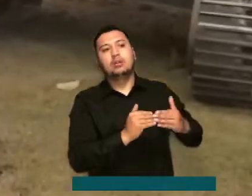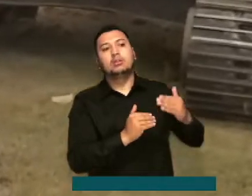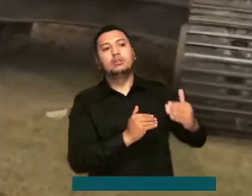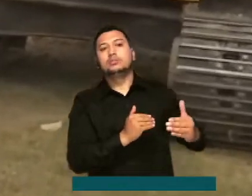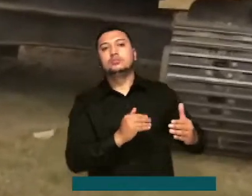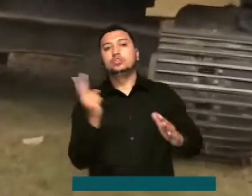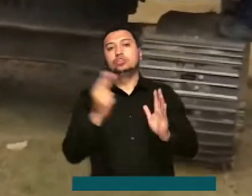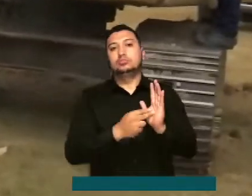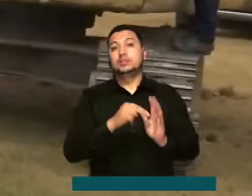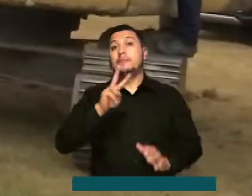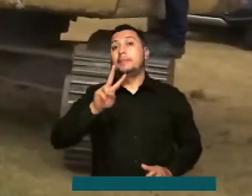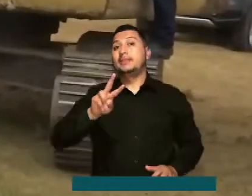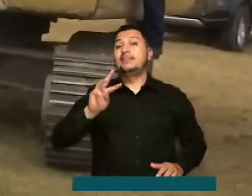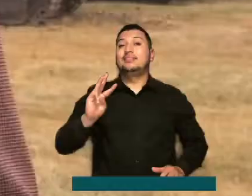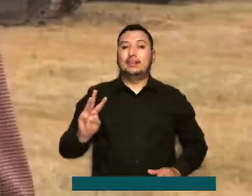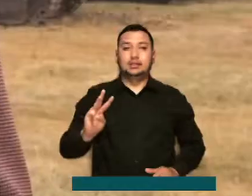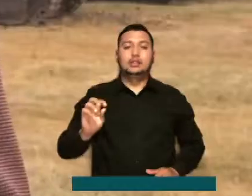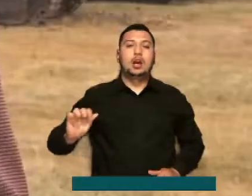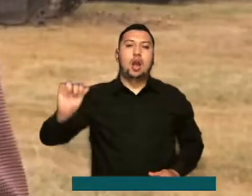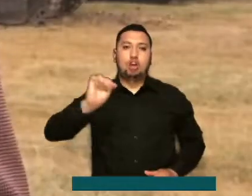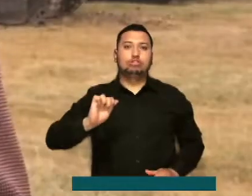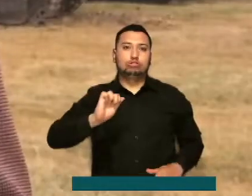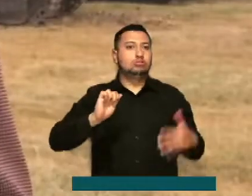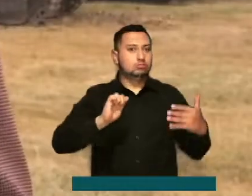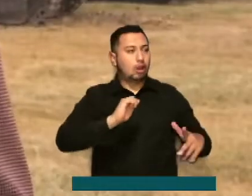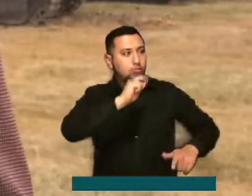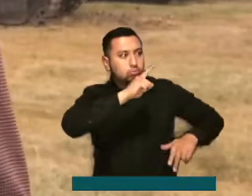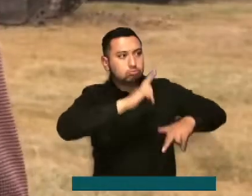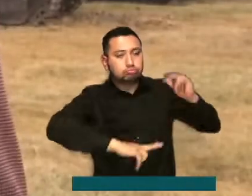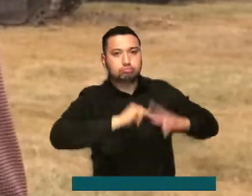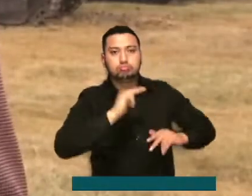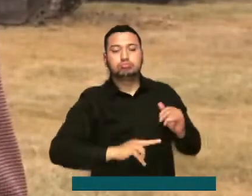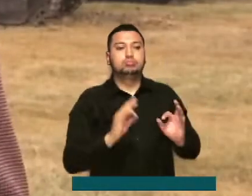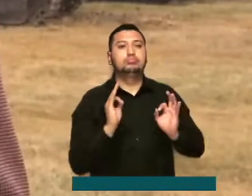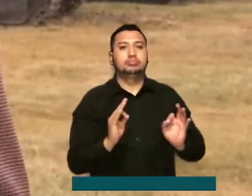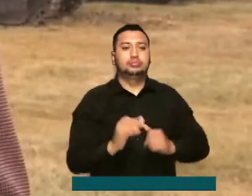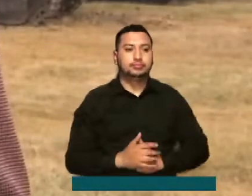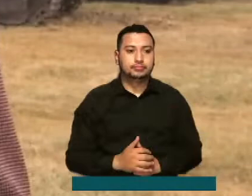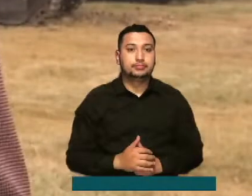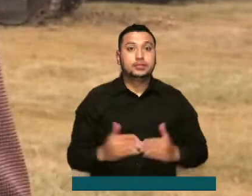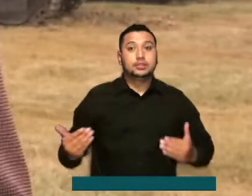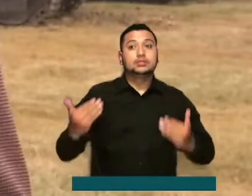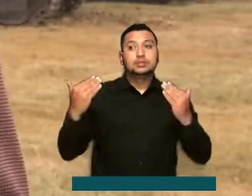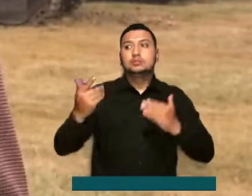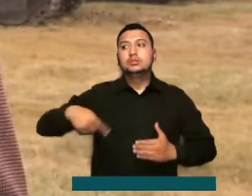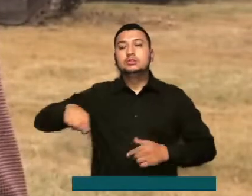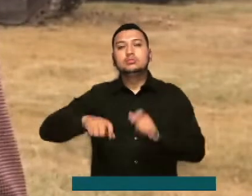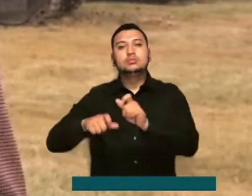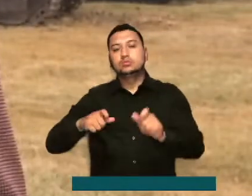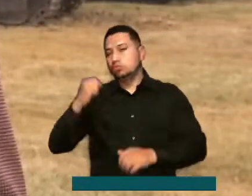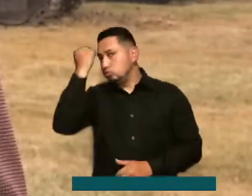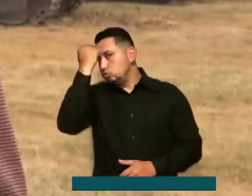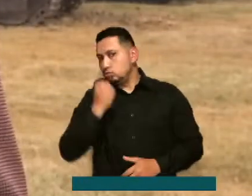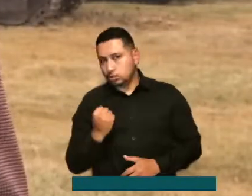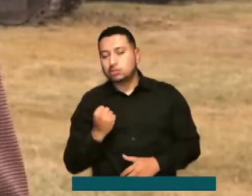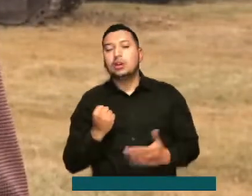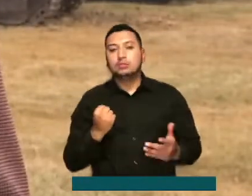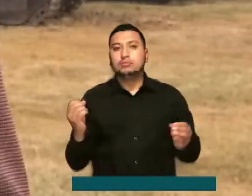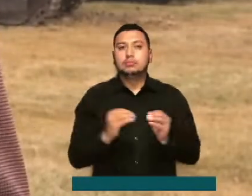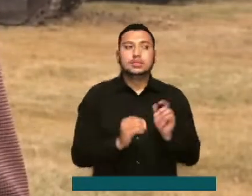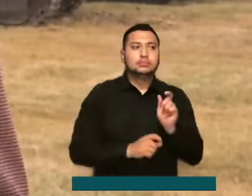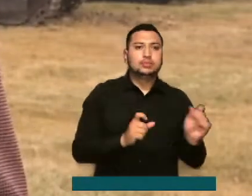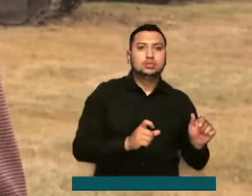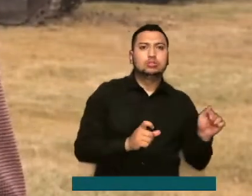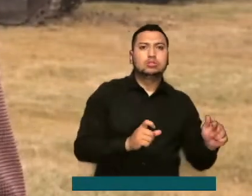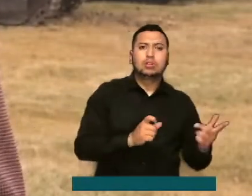en agosto del 2023. Para beneficio de todos los soachunos y también de los funcionarios públicos que hoy laboran en